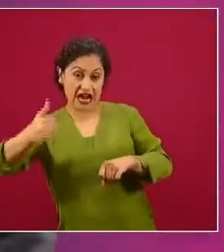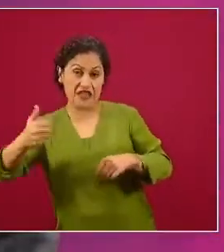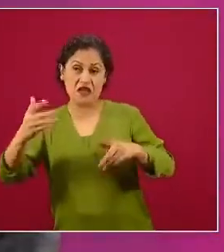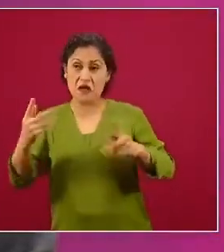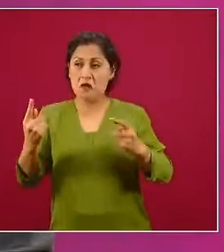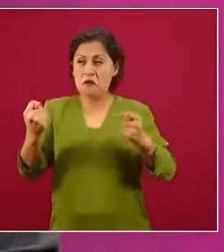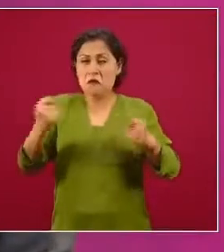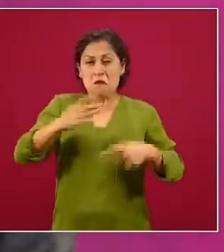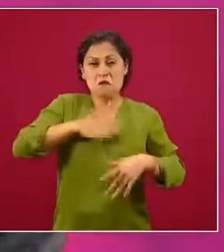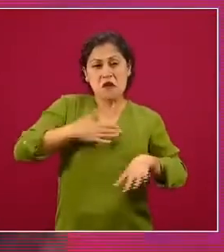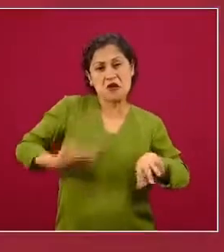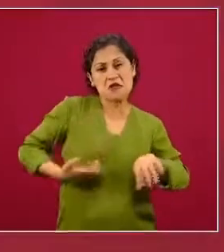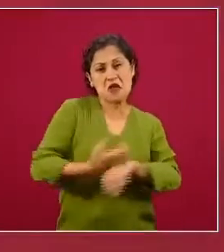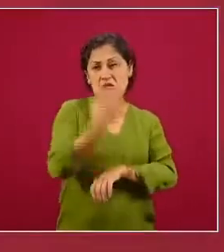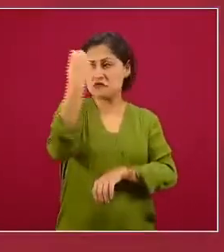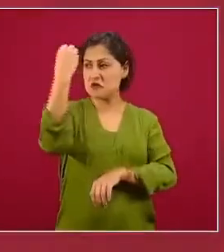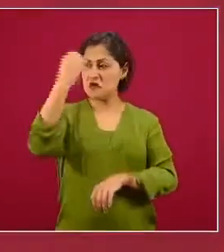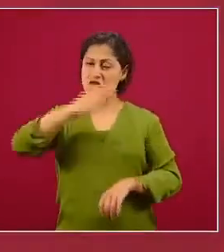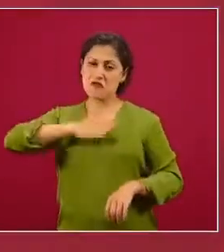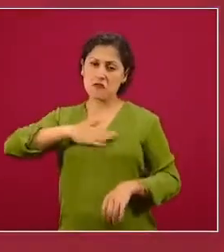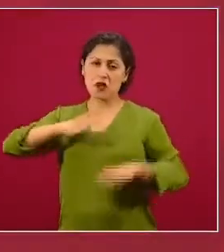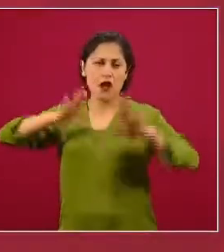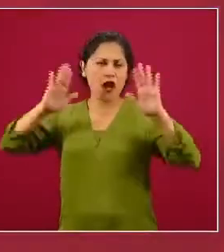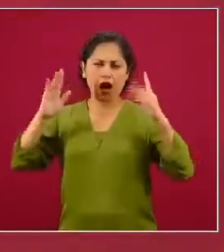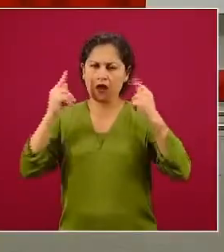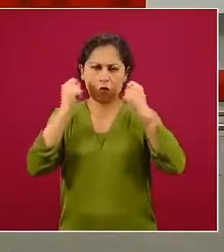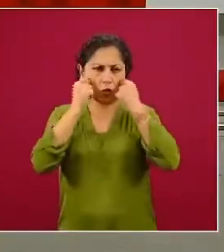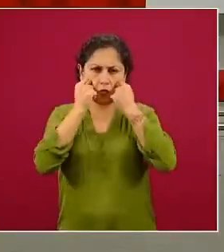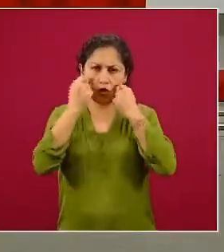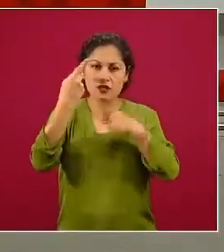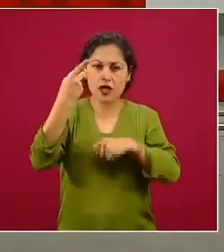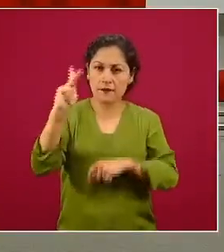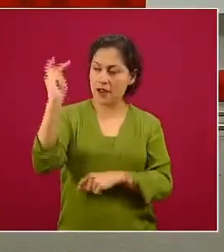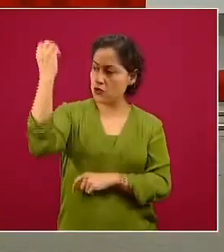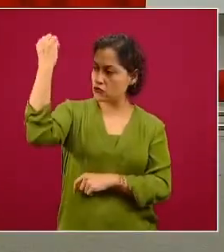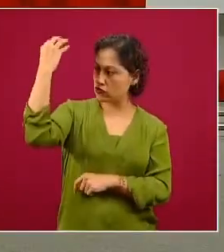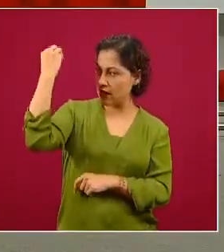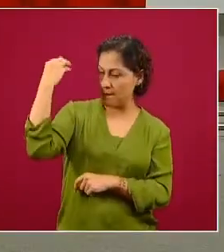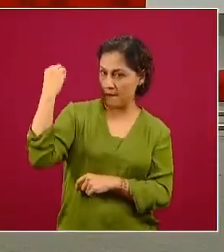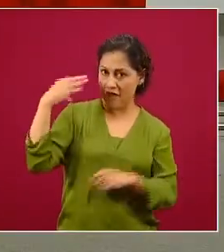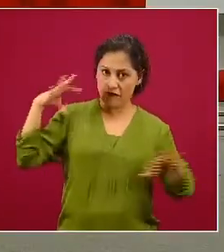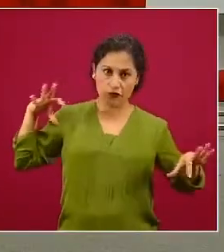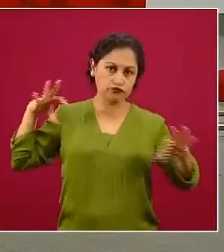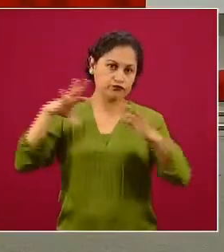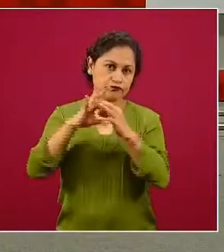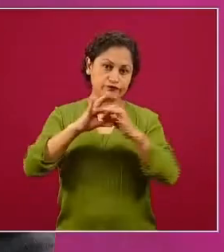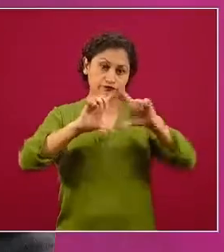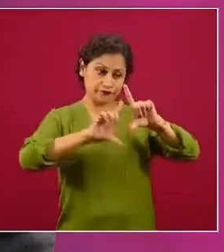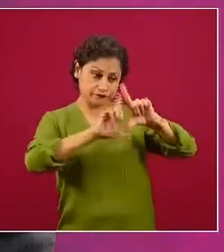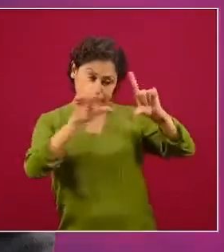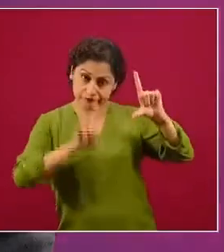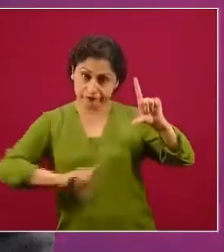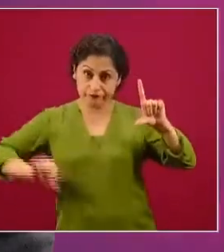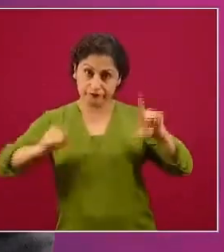pongo mi semáforo, cada quien que se exprese lo que sea, pero hay un semáforo y está estipulado claramente.